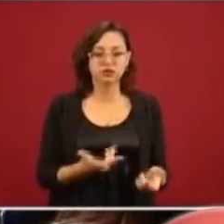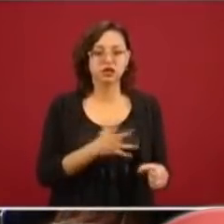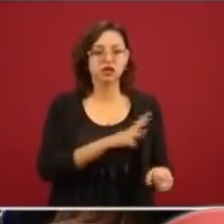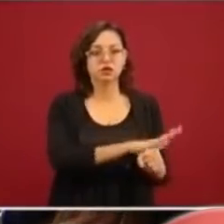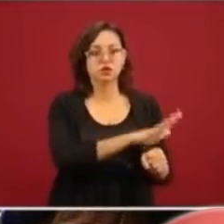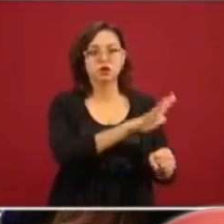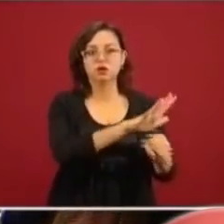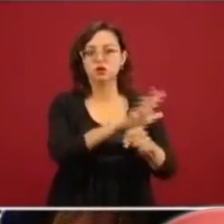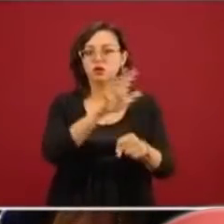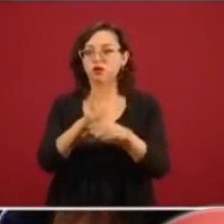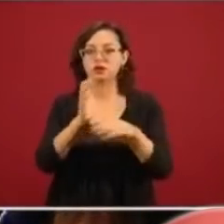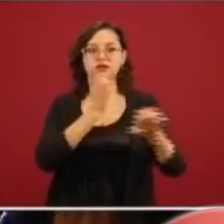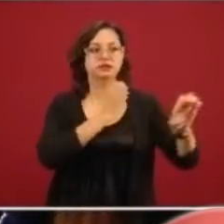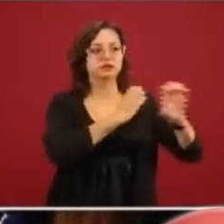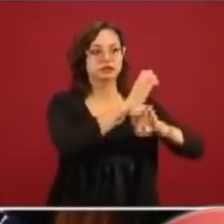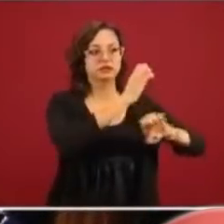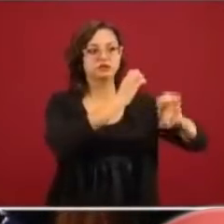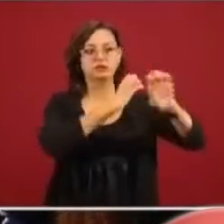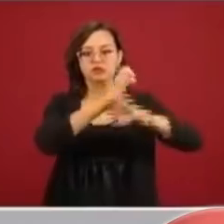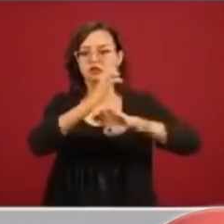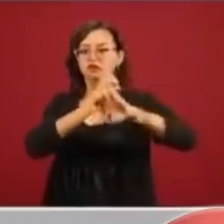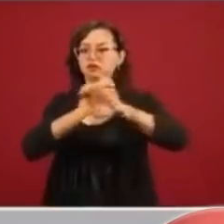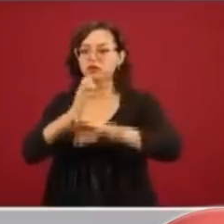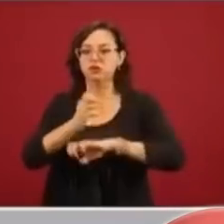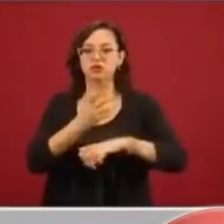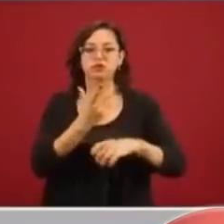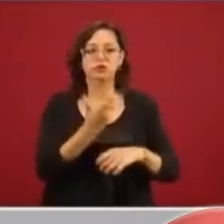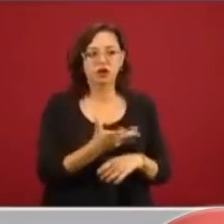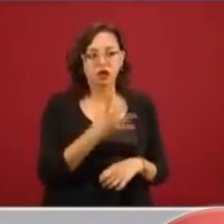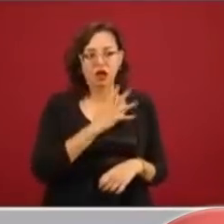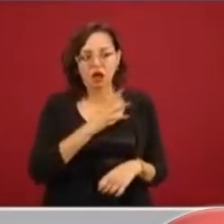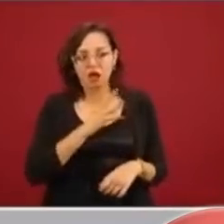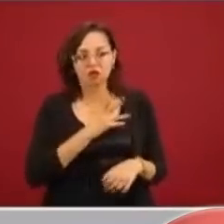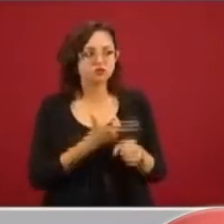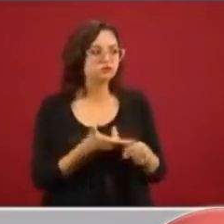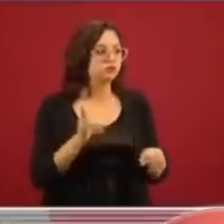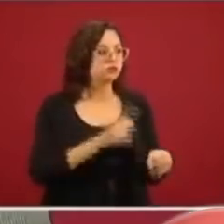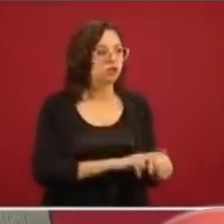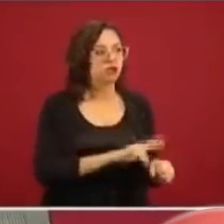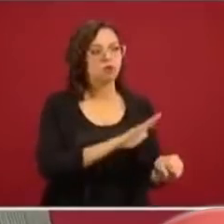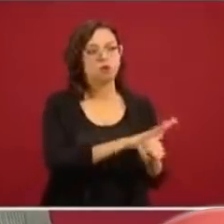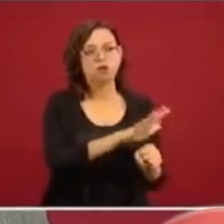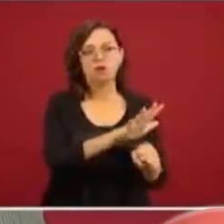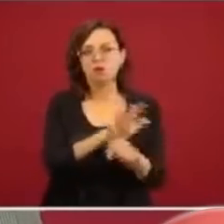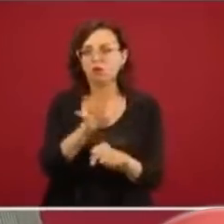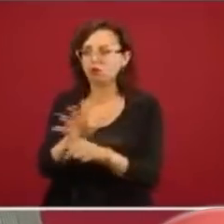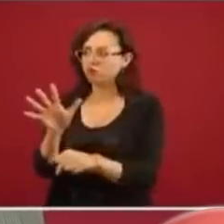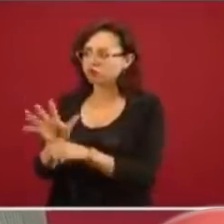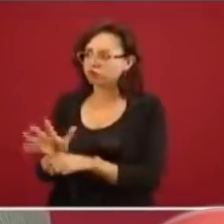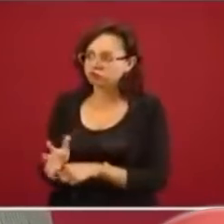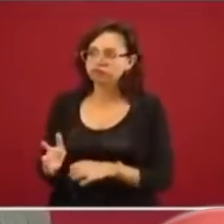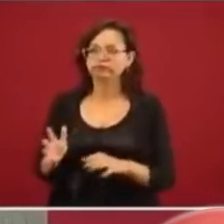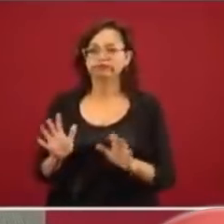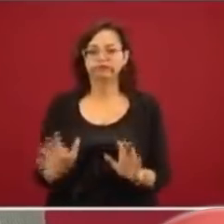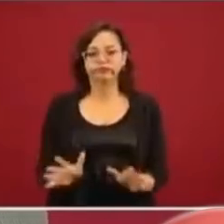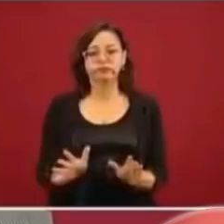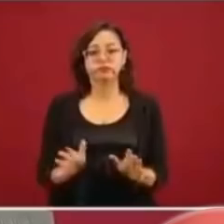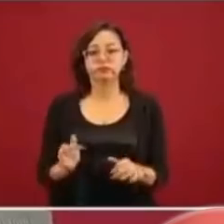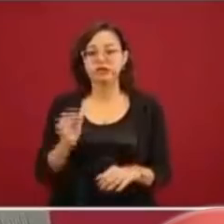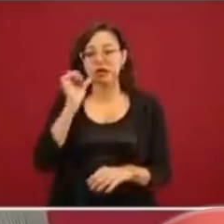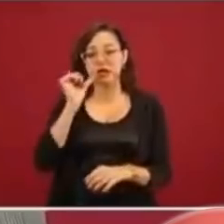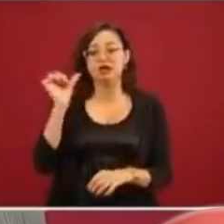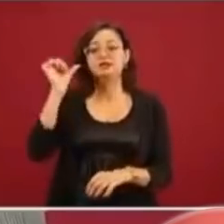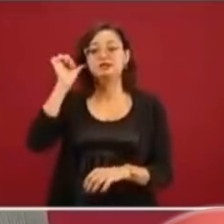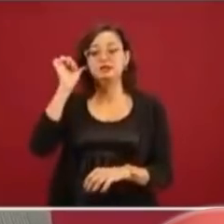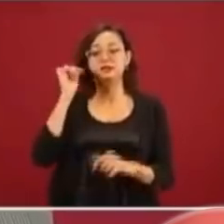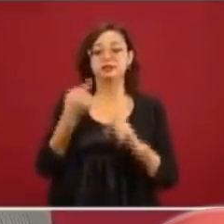avanzado estado por estado, qué es lo que tienen de disposición hospitalaria, y el punto en el que se está trabajando, y